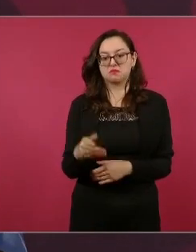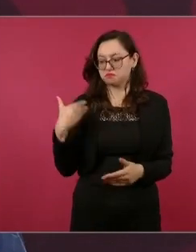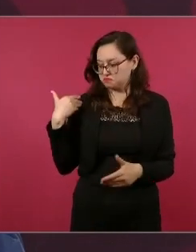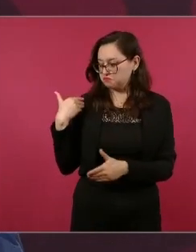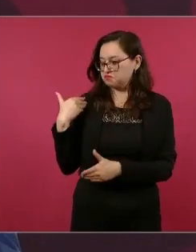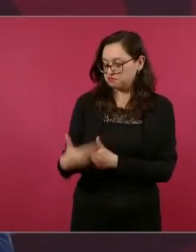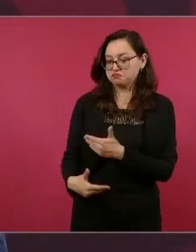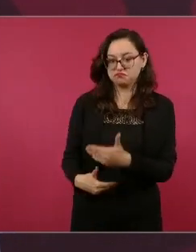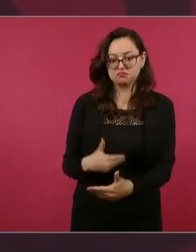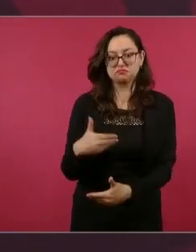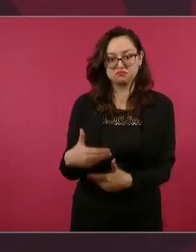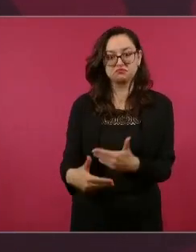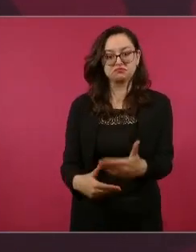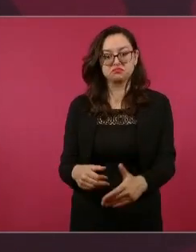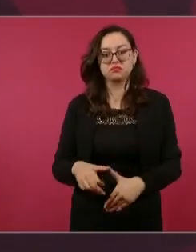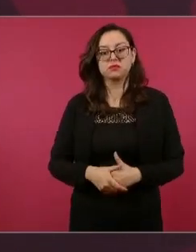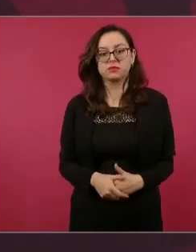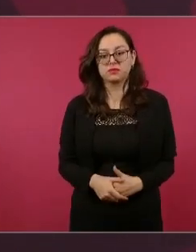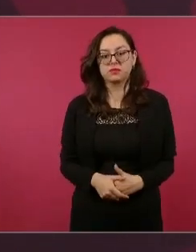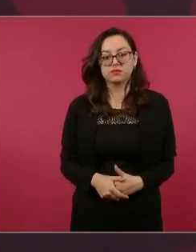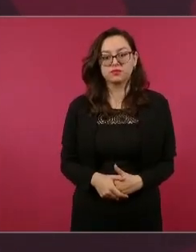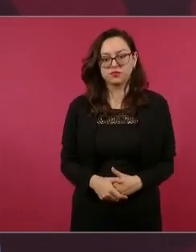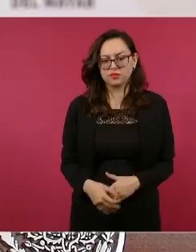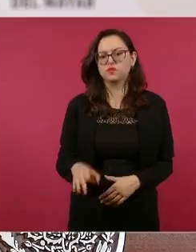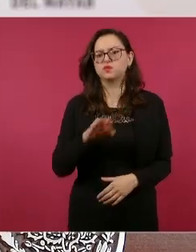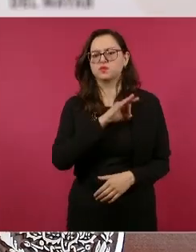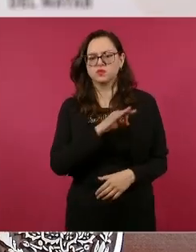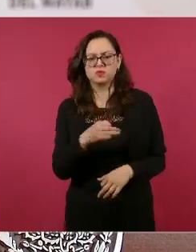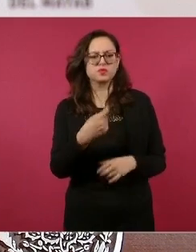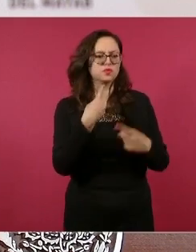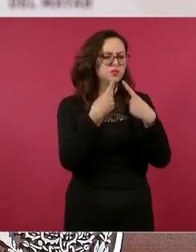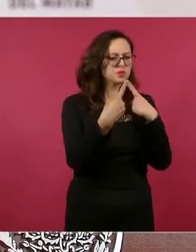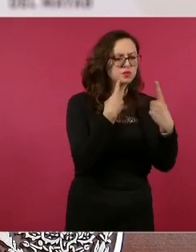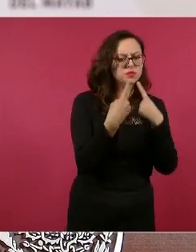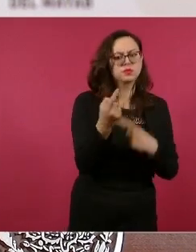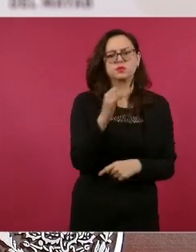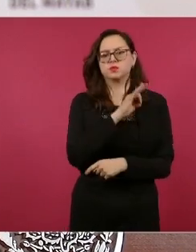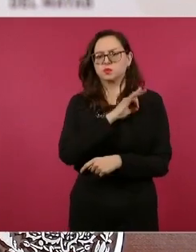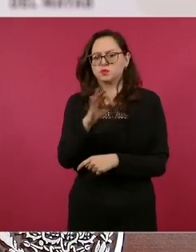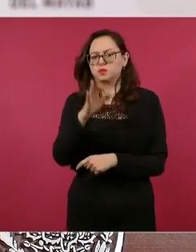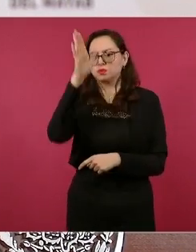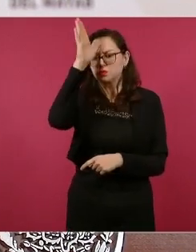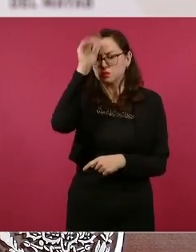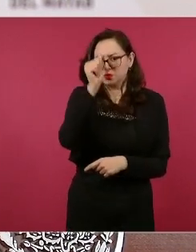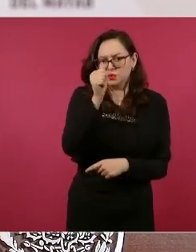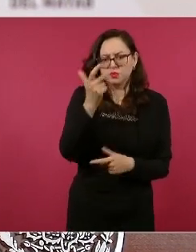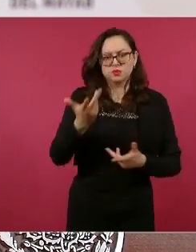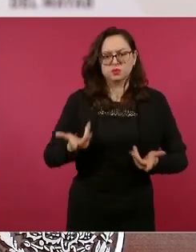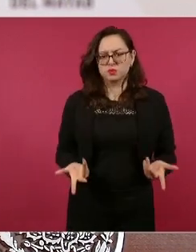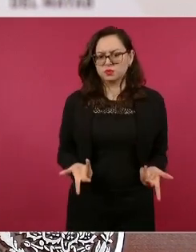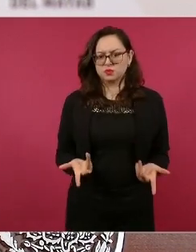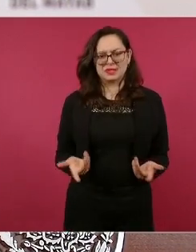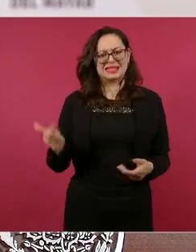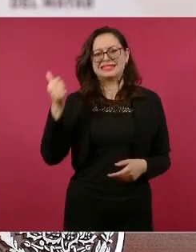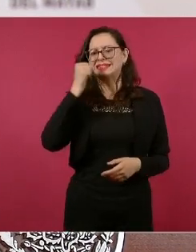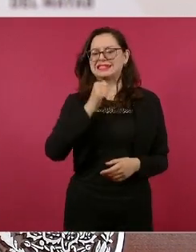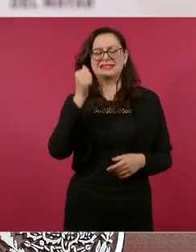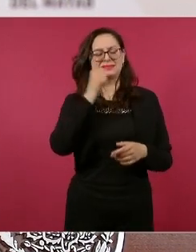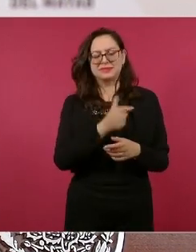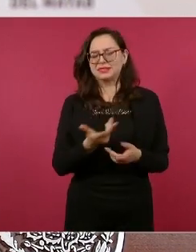se pueden llegar a acuerdos, puede haber diálogo, siempre ha habido,